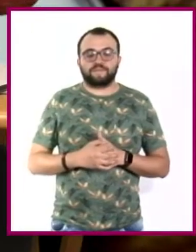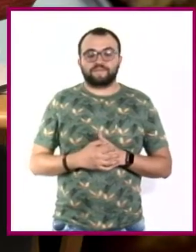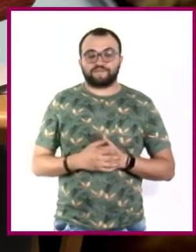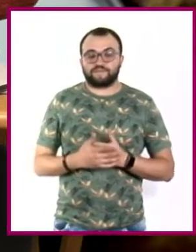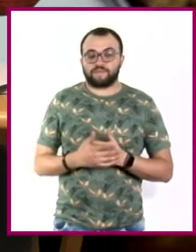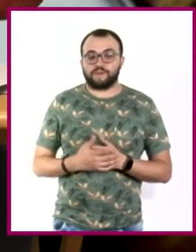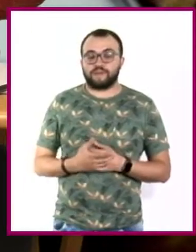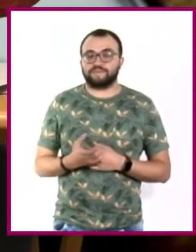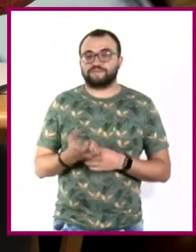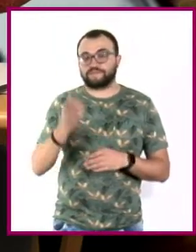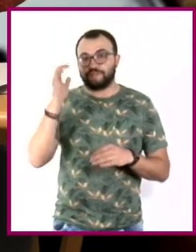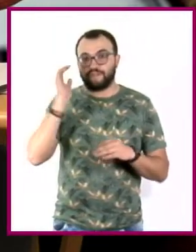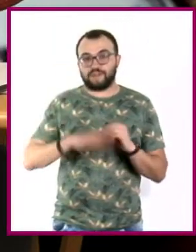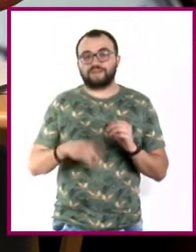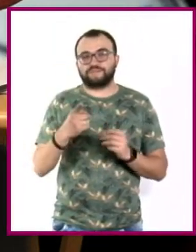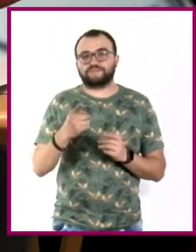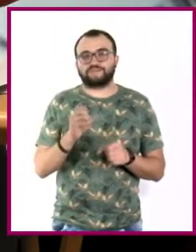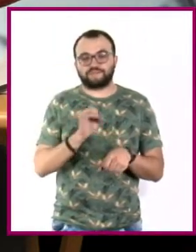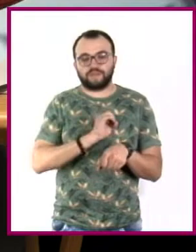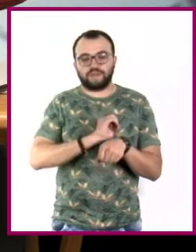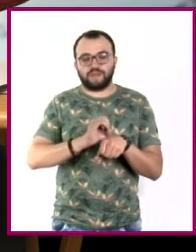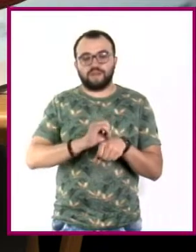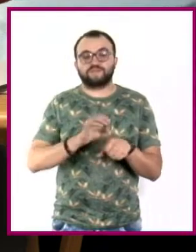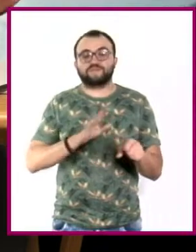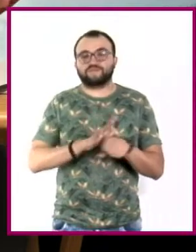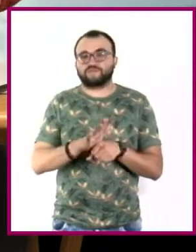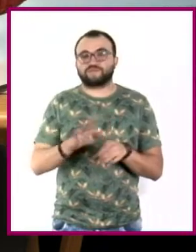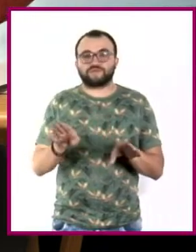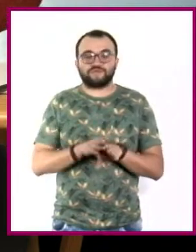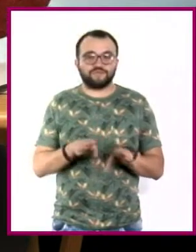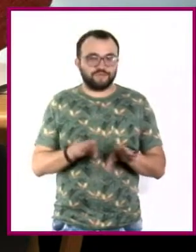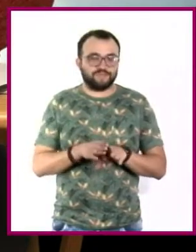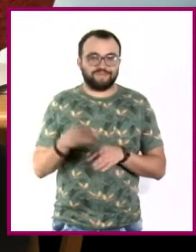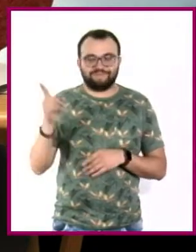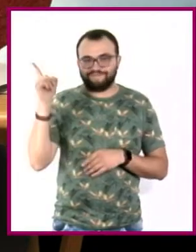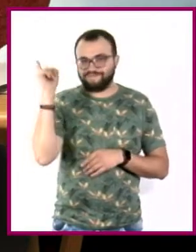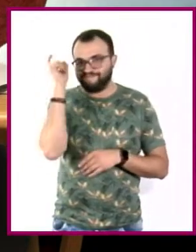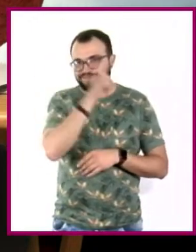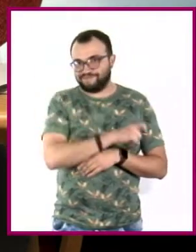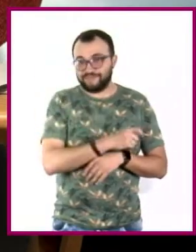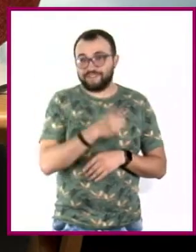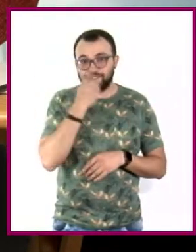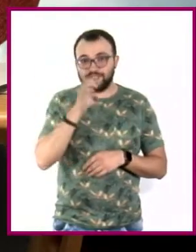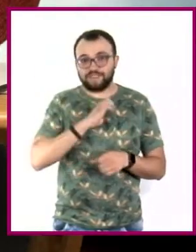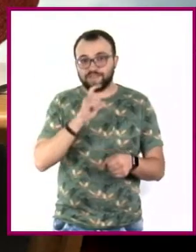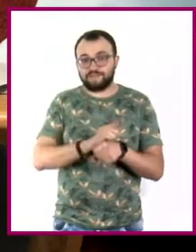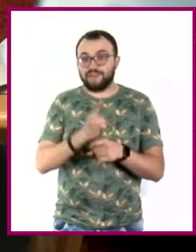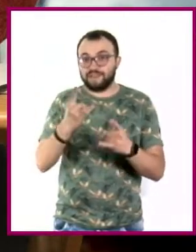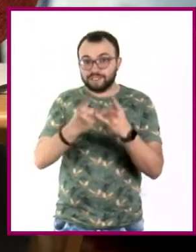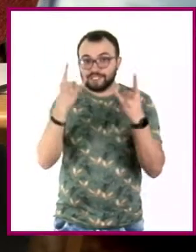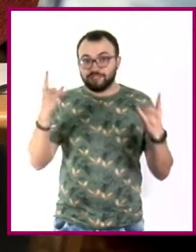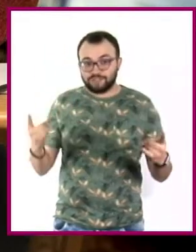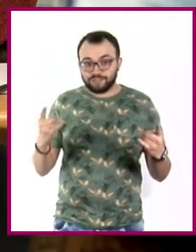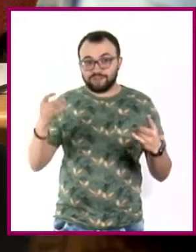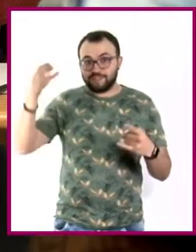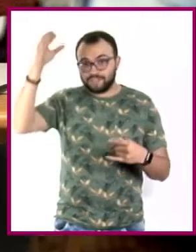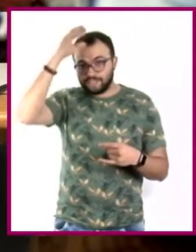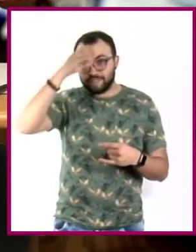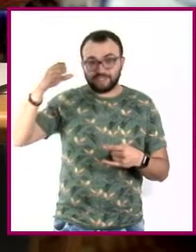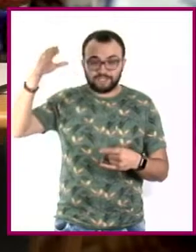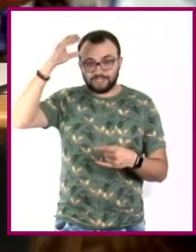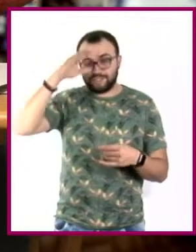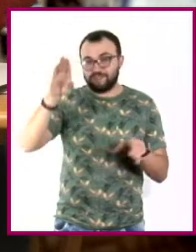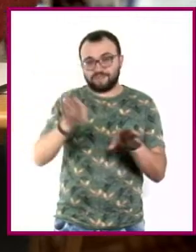La conclusión era simple. Se trata de una misión imposible, dijeron los especialistas. La historia y la ciencia van por